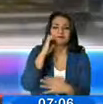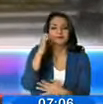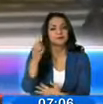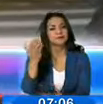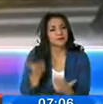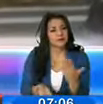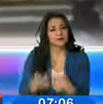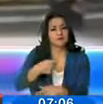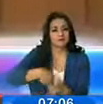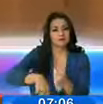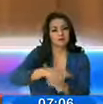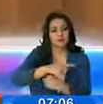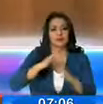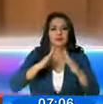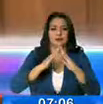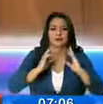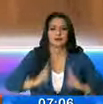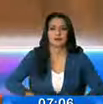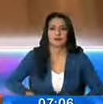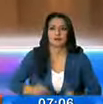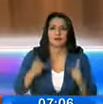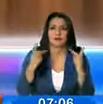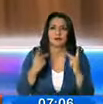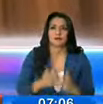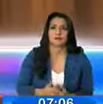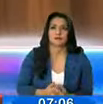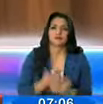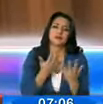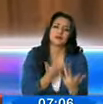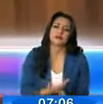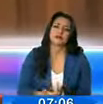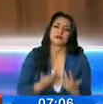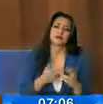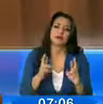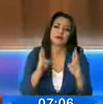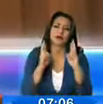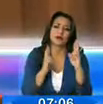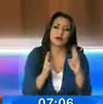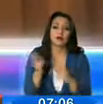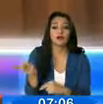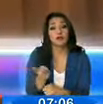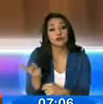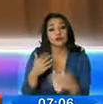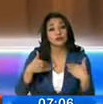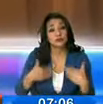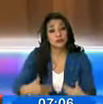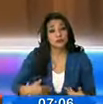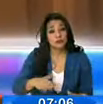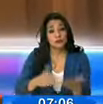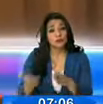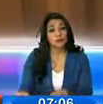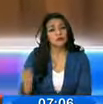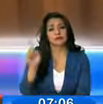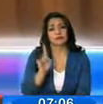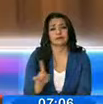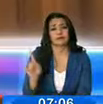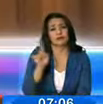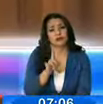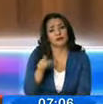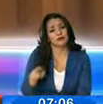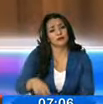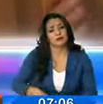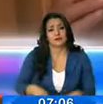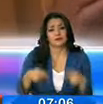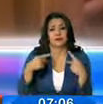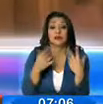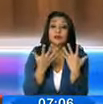con vida. Esperamos la buena, que ojalá no sean ellos los cadáveres, que no sean muertos, que estén vivos. Lo que queremos